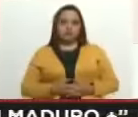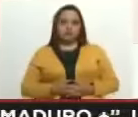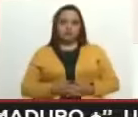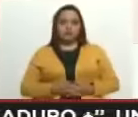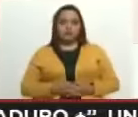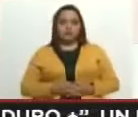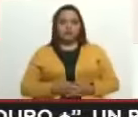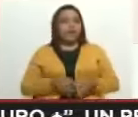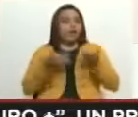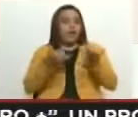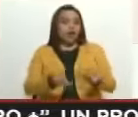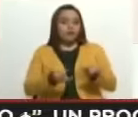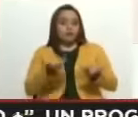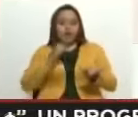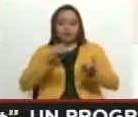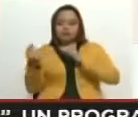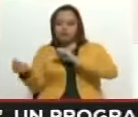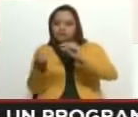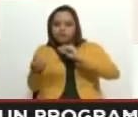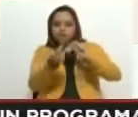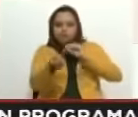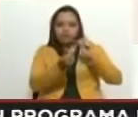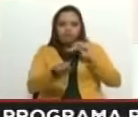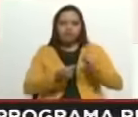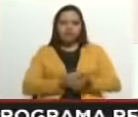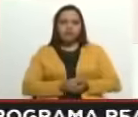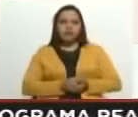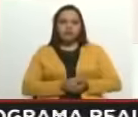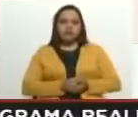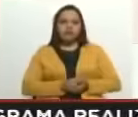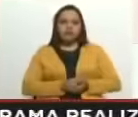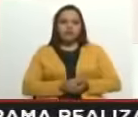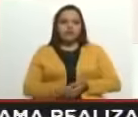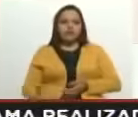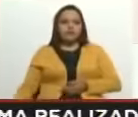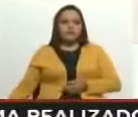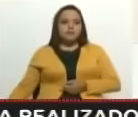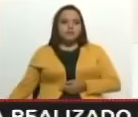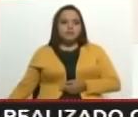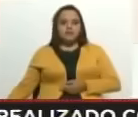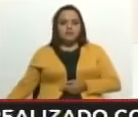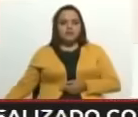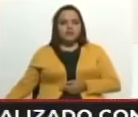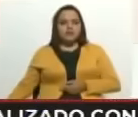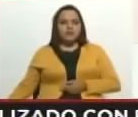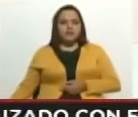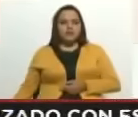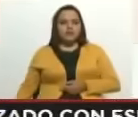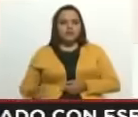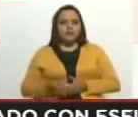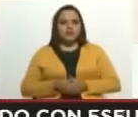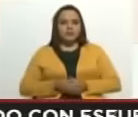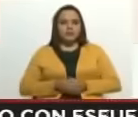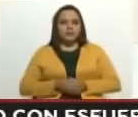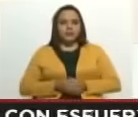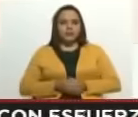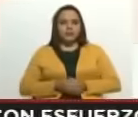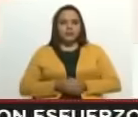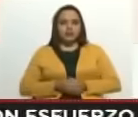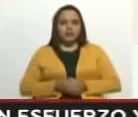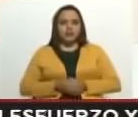se están debatiendo. Fíjense, ahorita estaban debatiendo. Porque alguien dijo que tenían que llevar